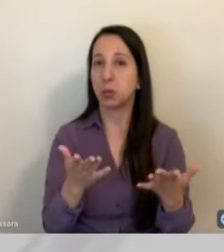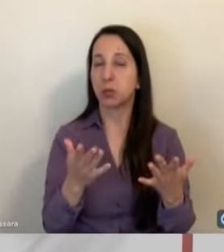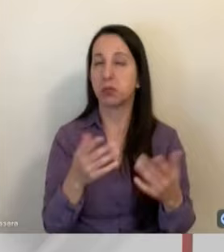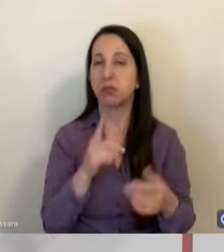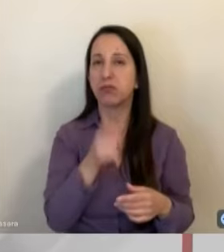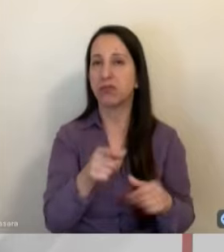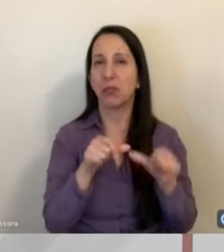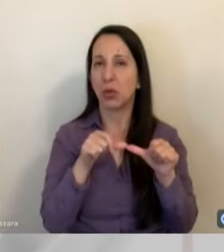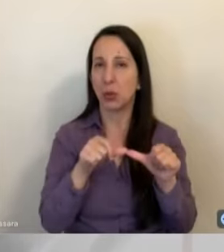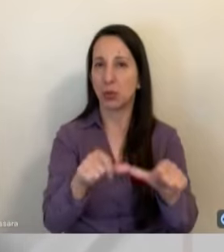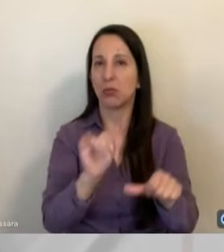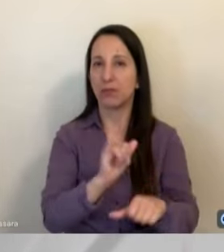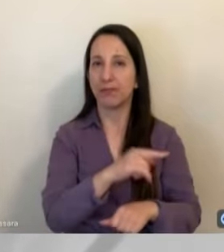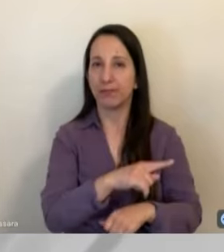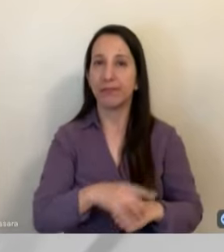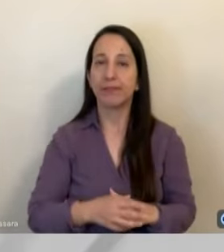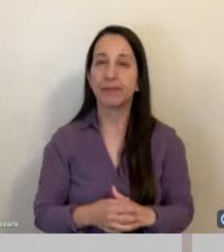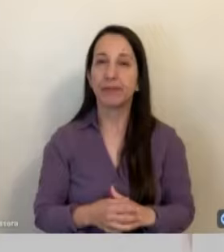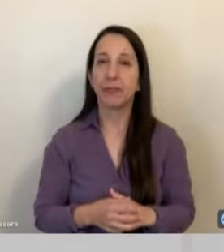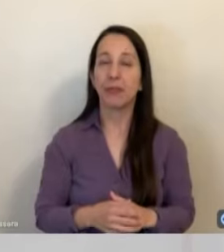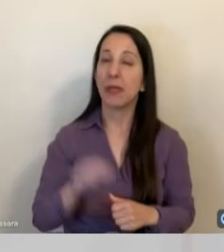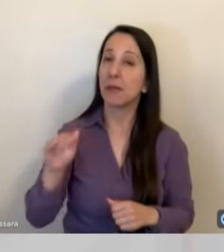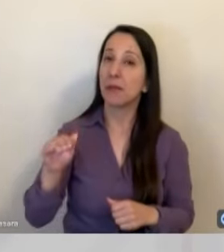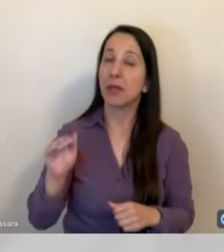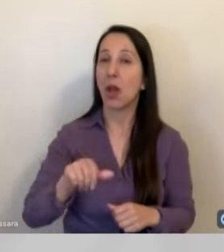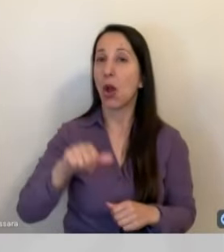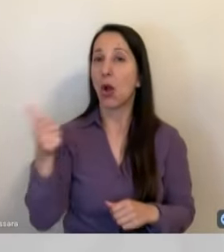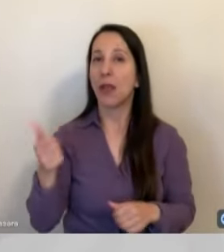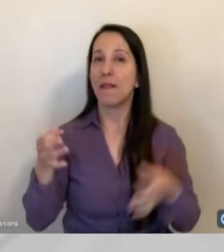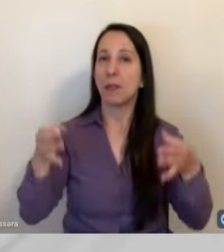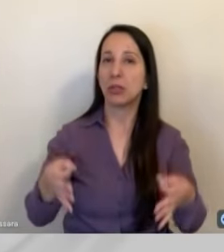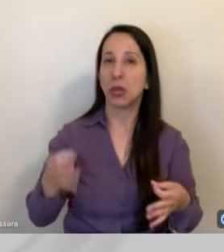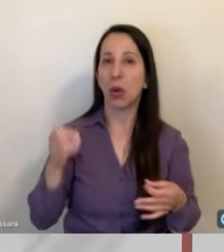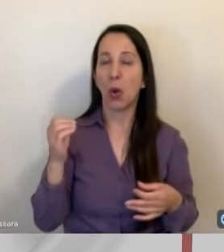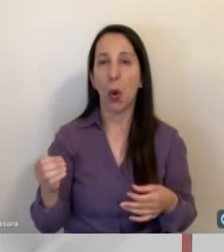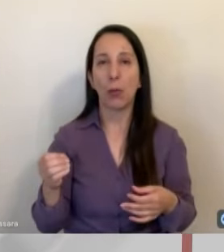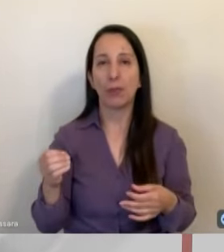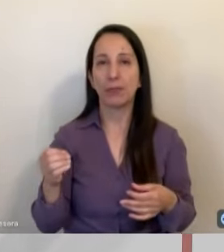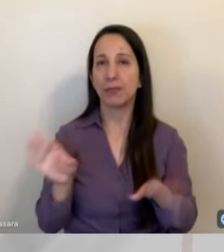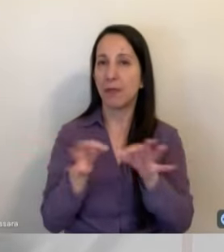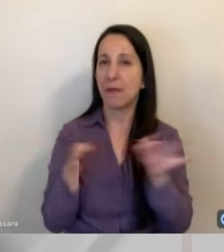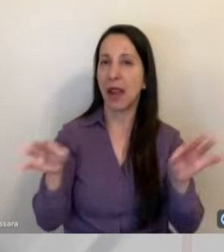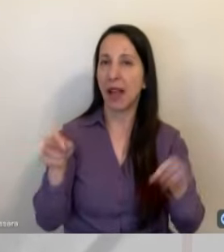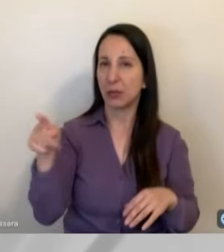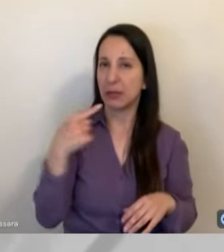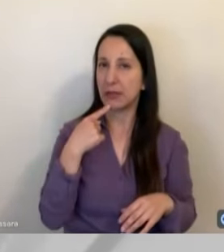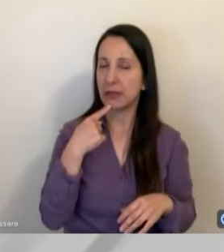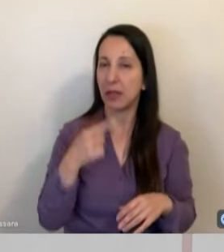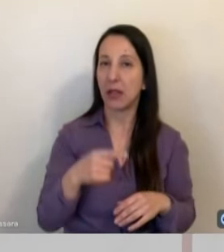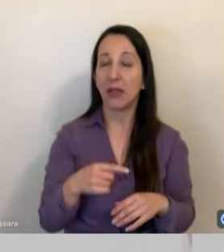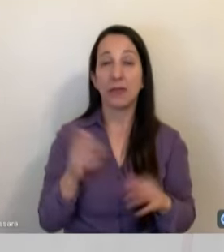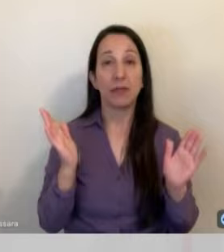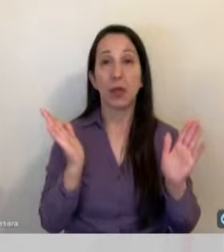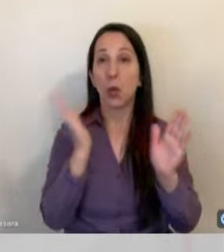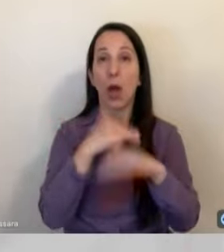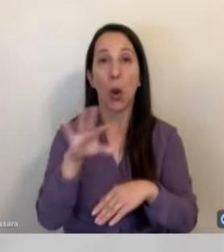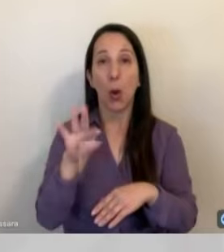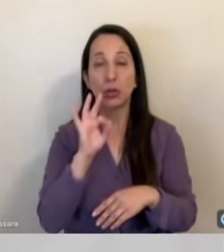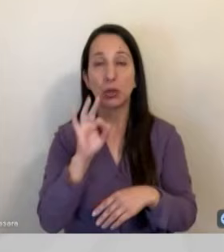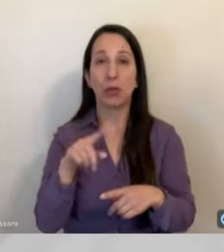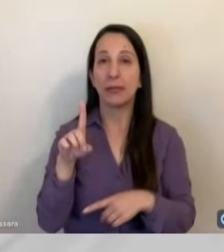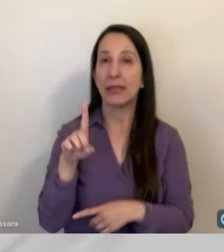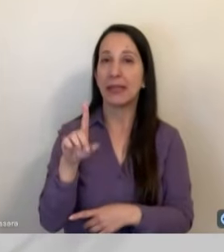continuismo. Don Walter, otra de las afirmaciones o de las frases que usted dice es: no hay opción entre una dictadura y